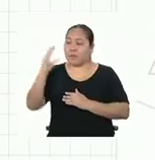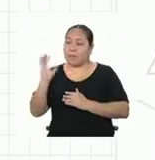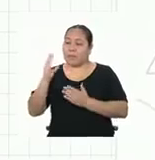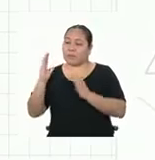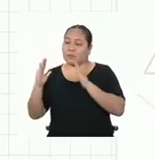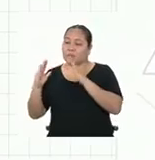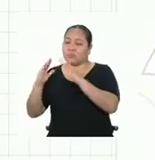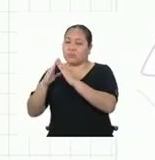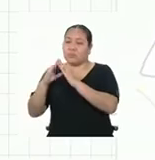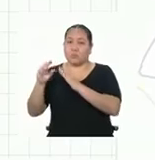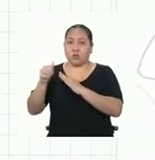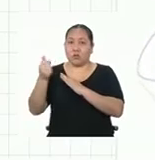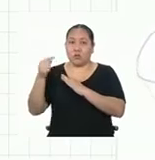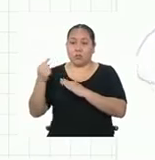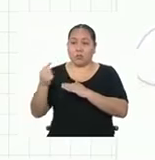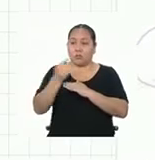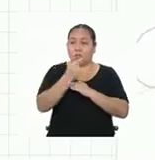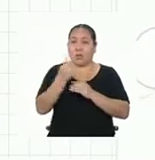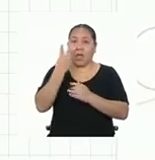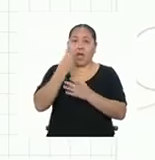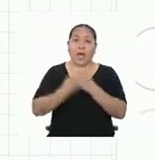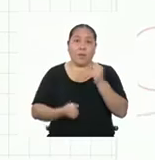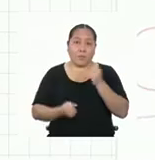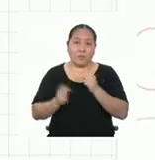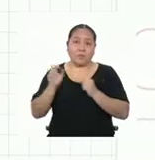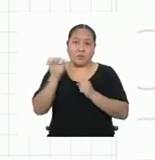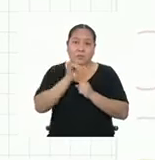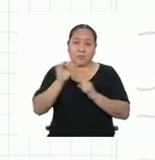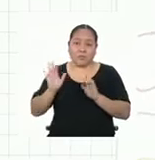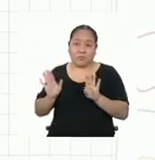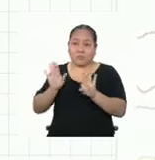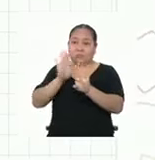triángulo Entonces ambos triángulos son congruentes